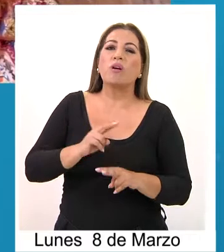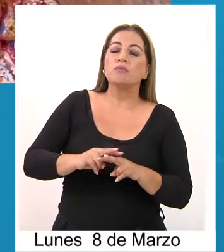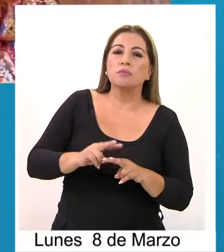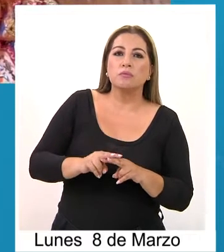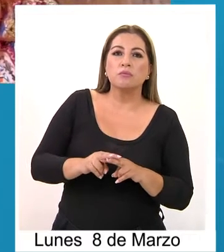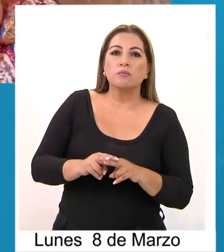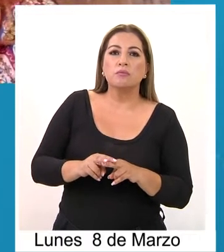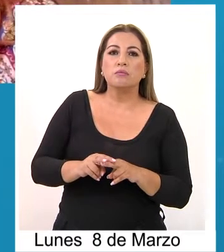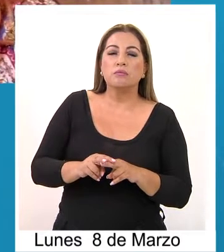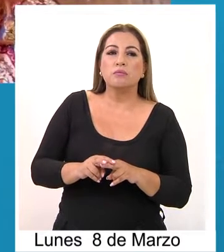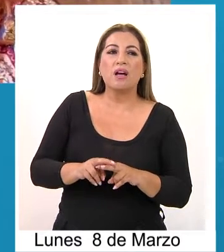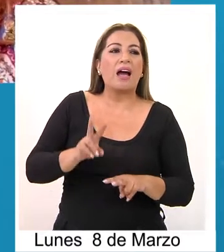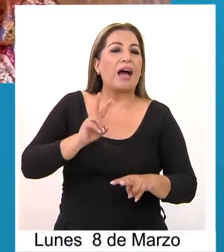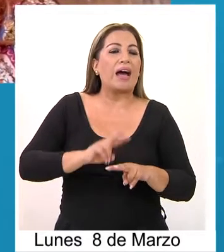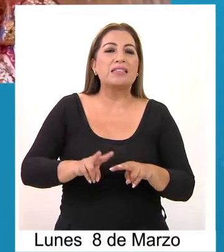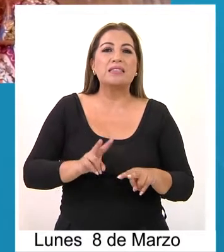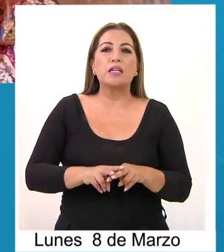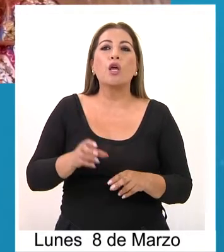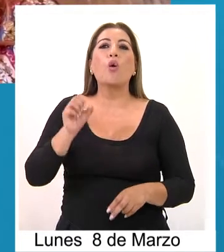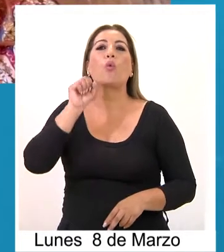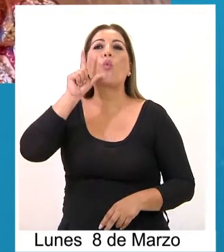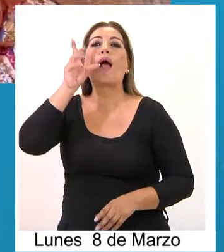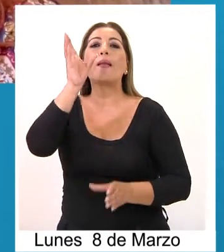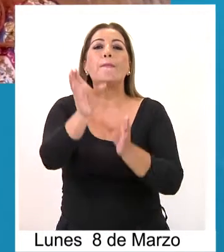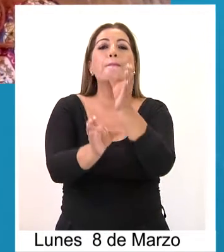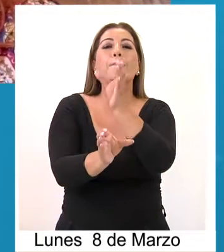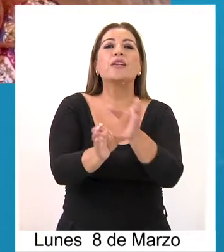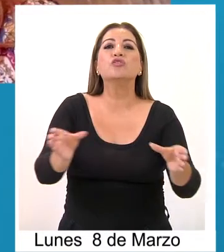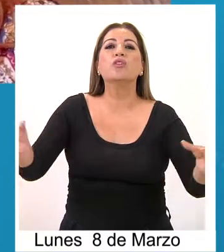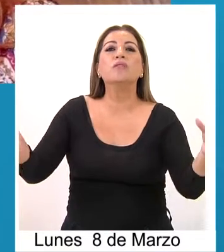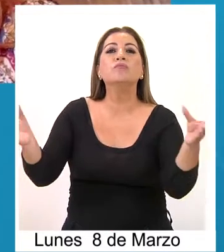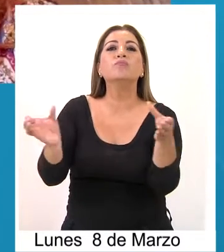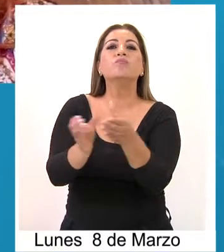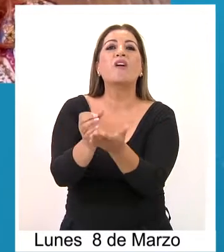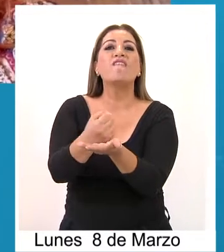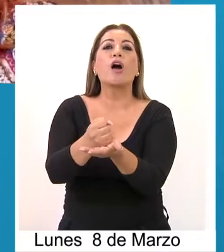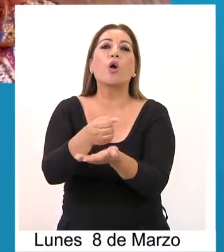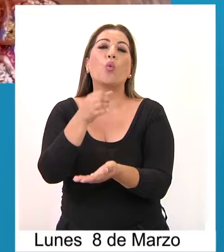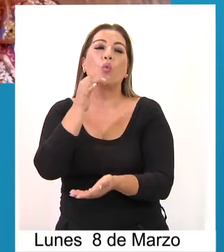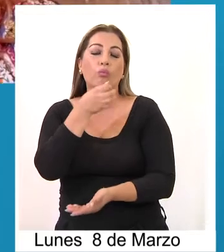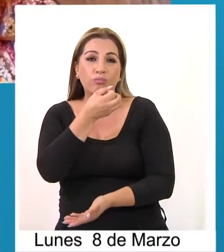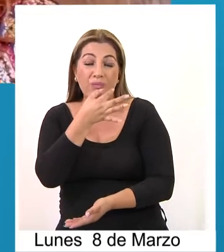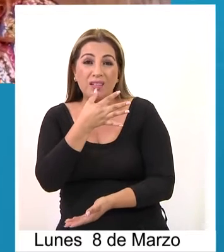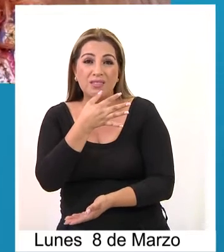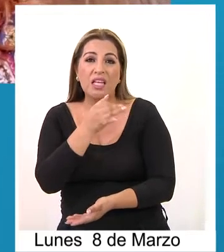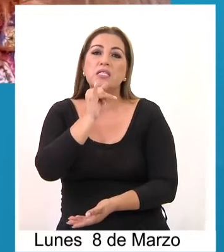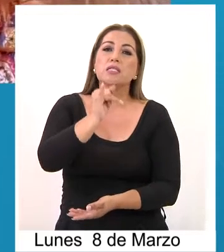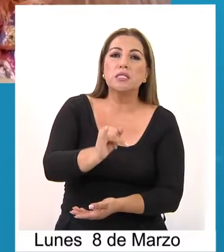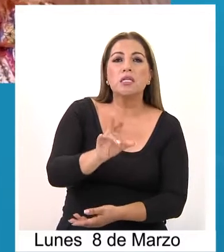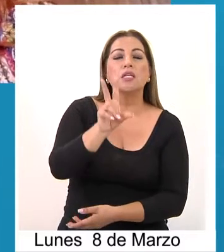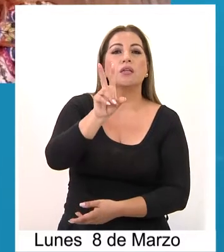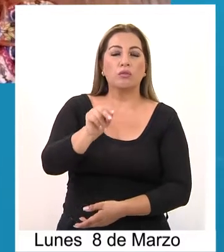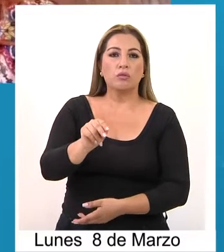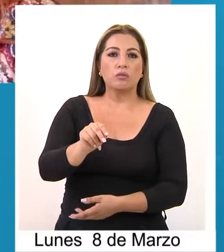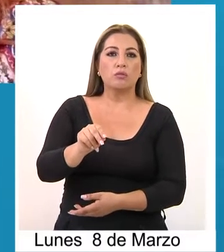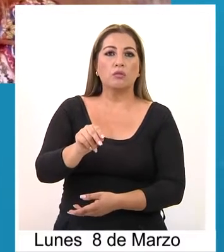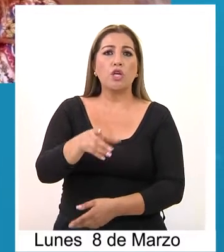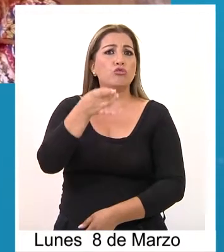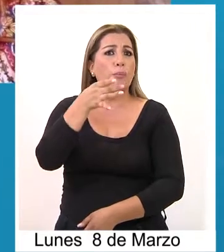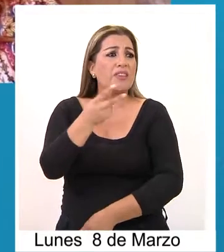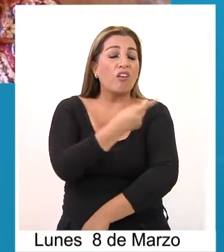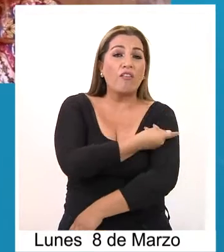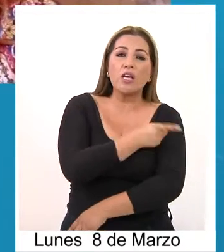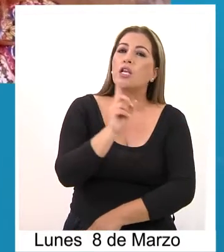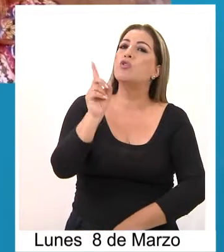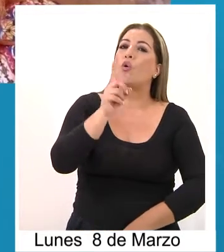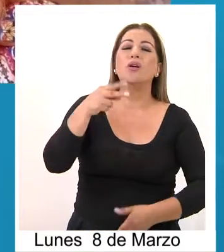digamos, yo decreto quiénes son los que van a caer dentro de mi diseño de estudio y quiénes no. Y generalmente, no solo con las